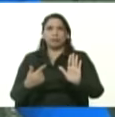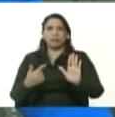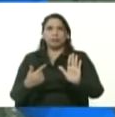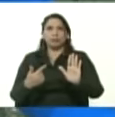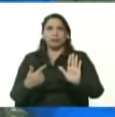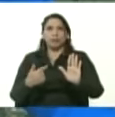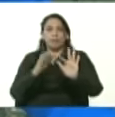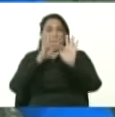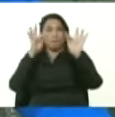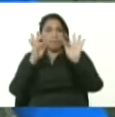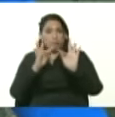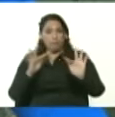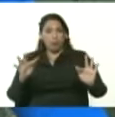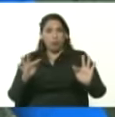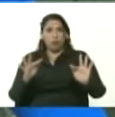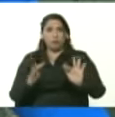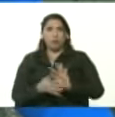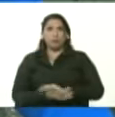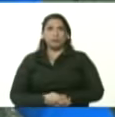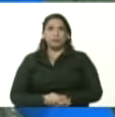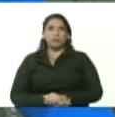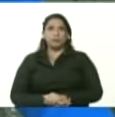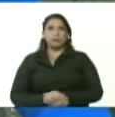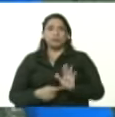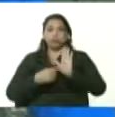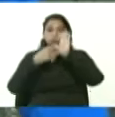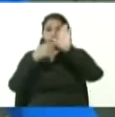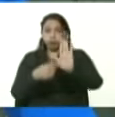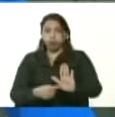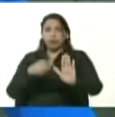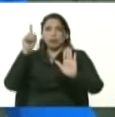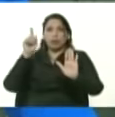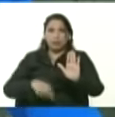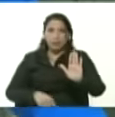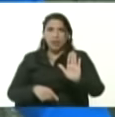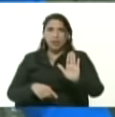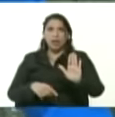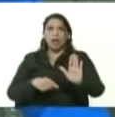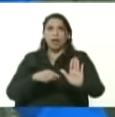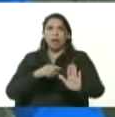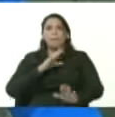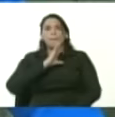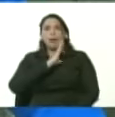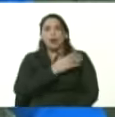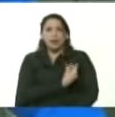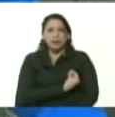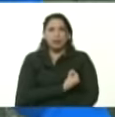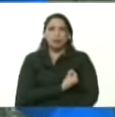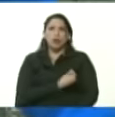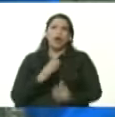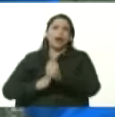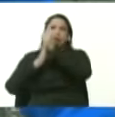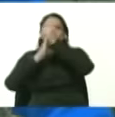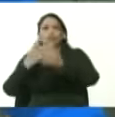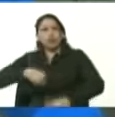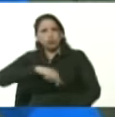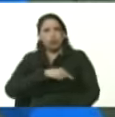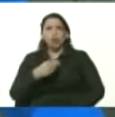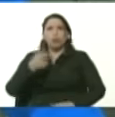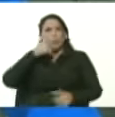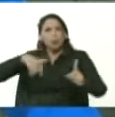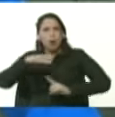de forma no honrosa, destaca la cuestión palestina, con cuyo heroico pueblo estamos todos en